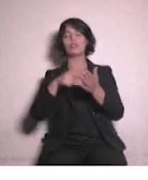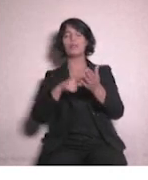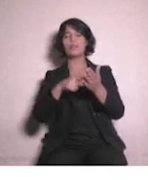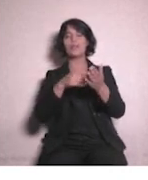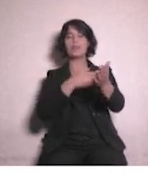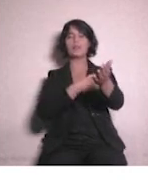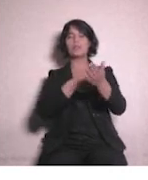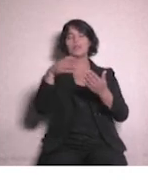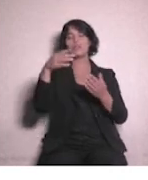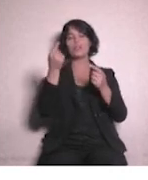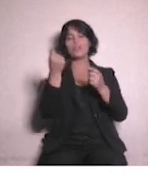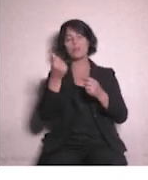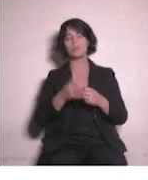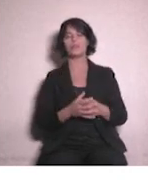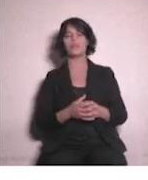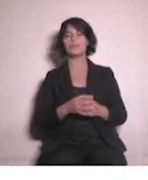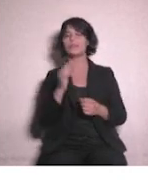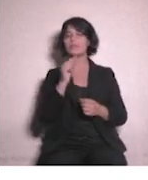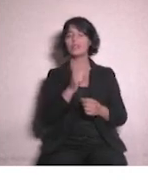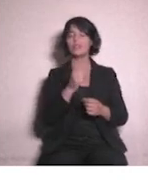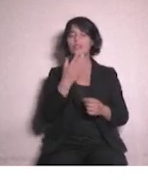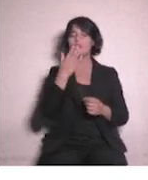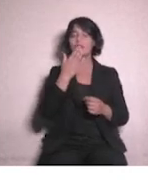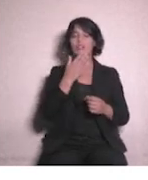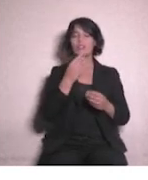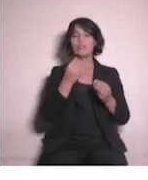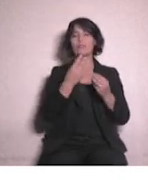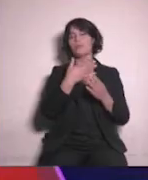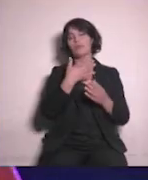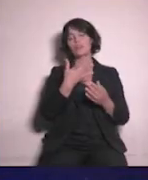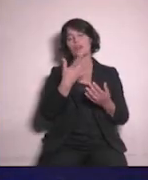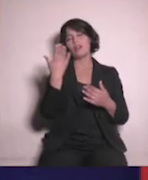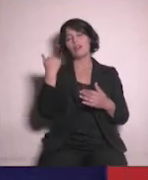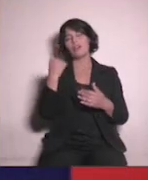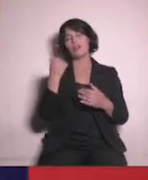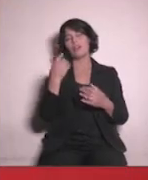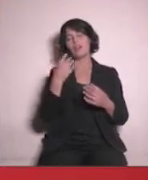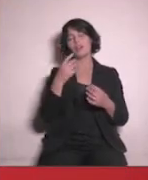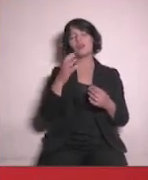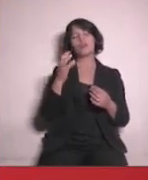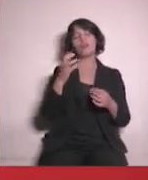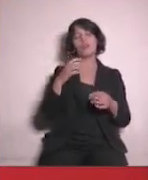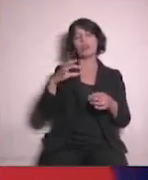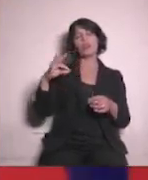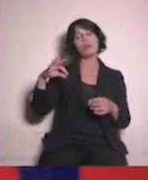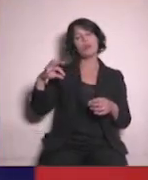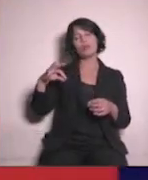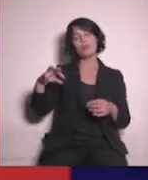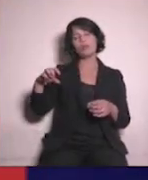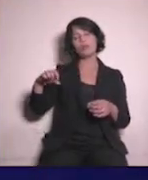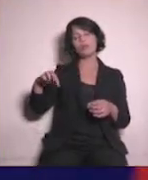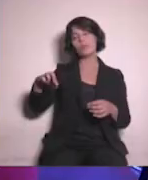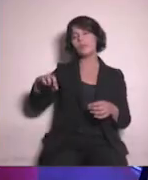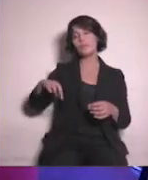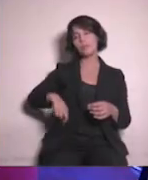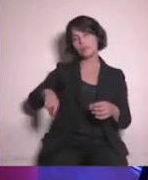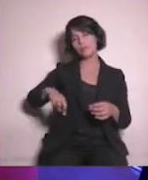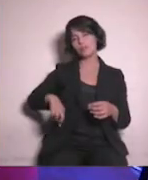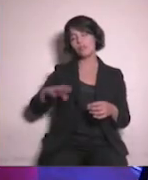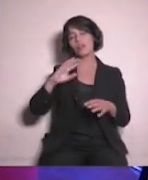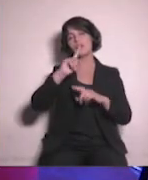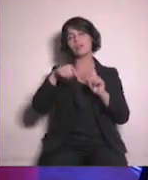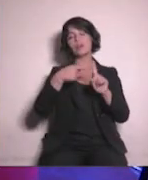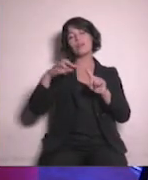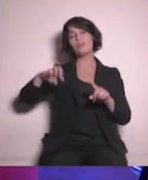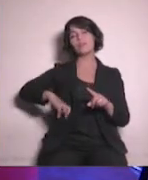34.000 millones de pesos. De ellos, la mayoría son por vejez anticipada, 62%. Pero además de las pensiones, hemos